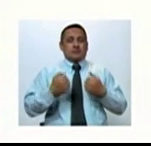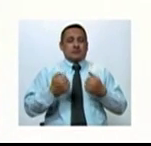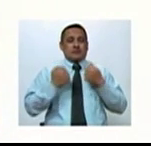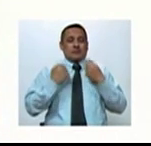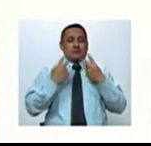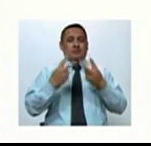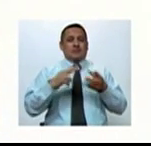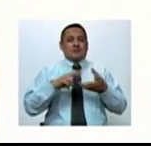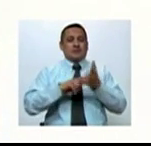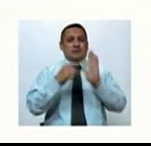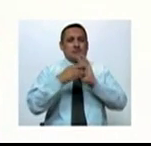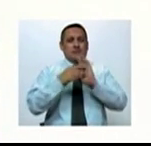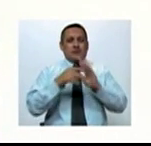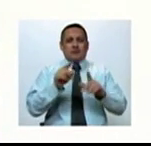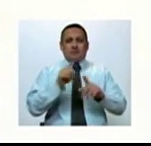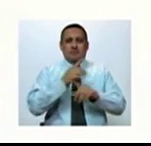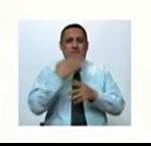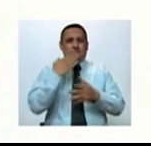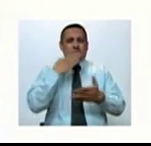pues sería